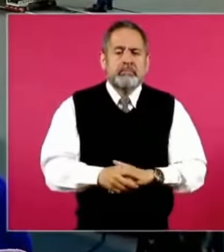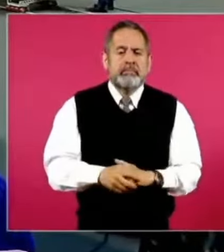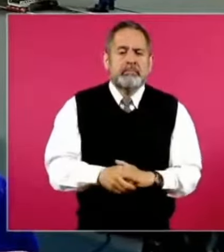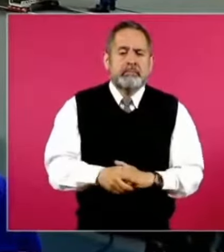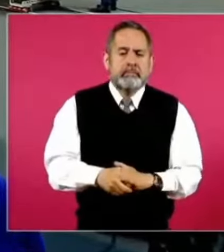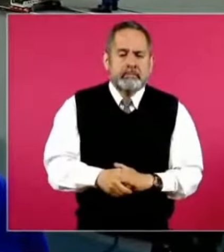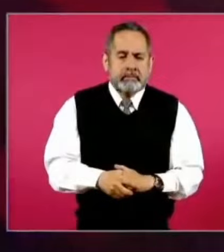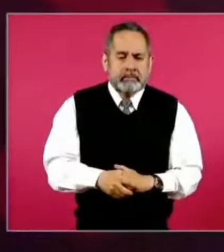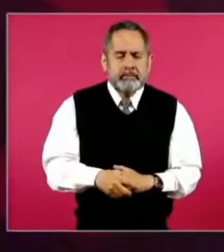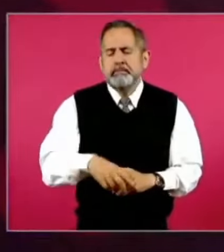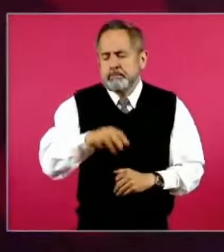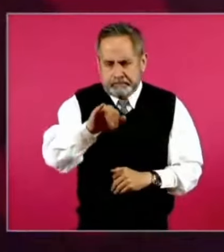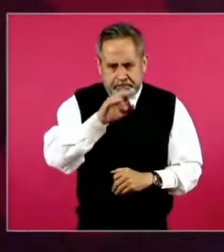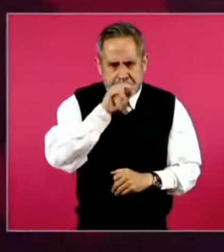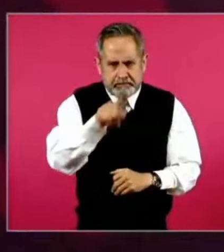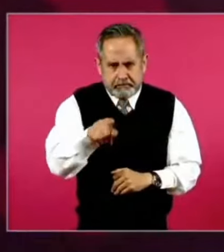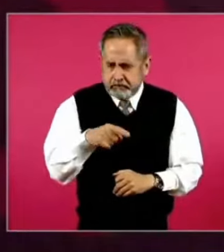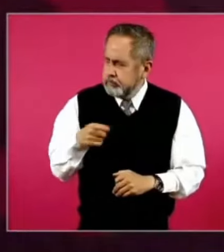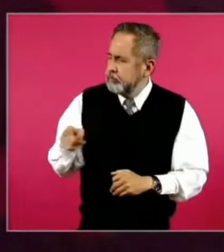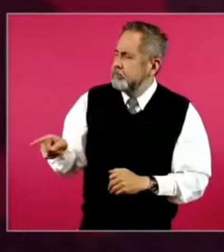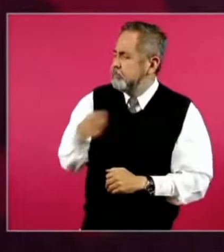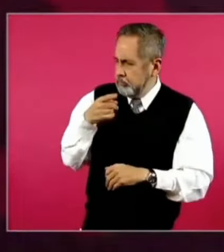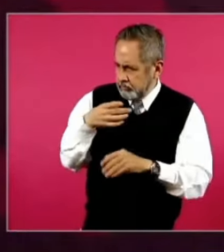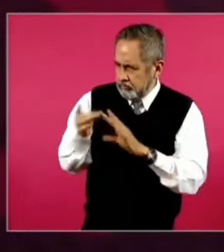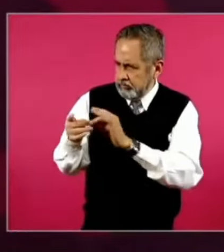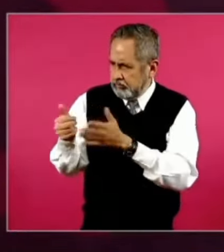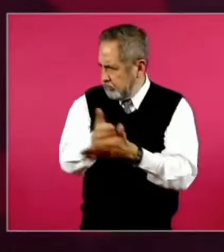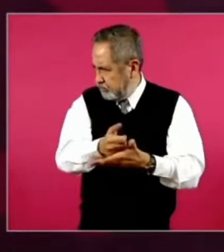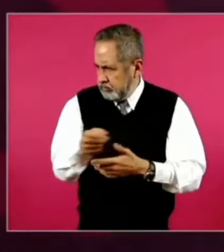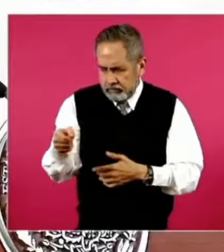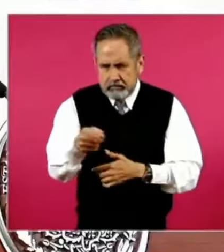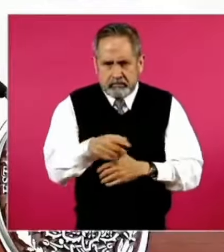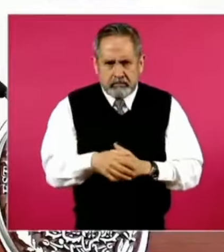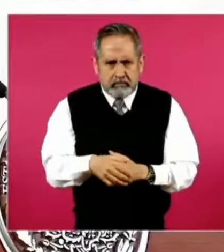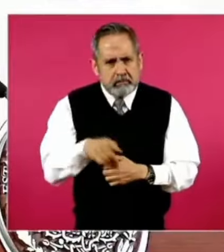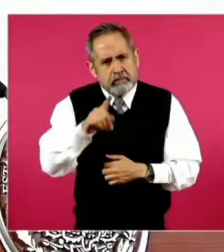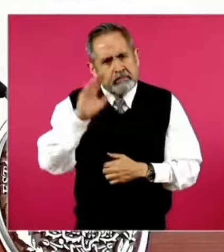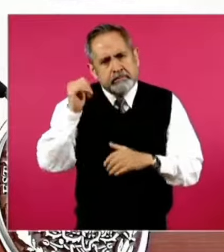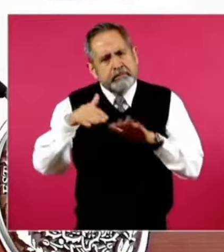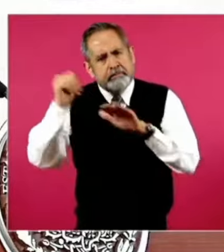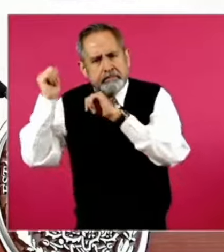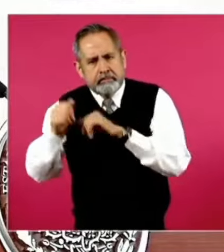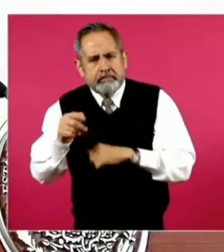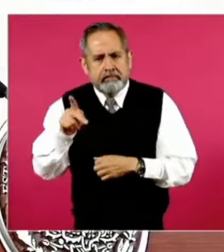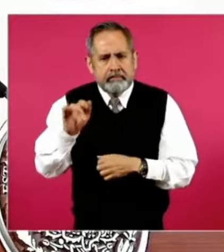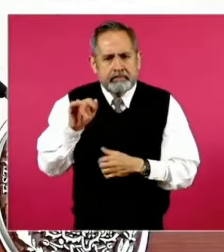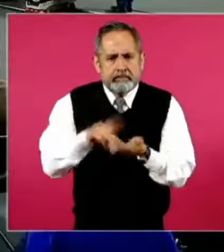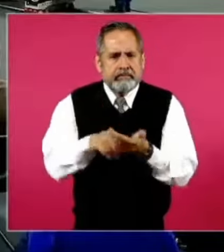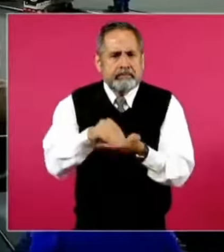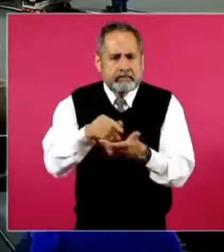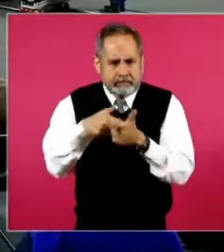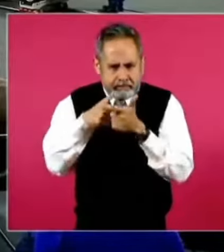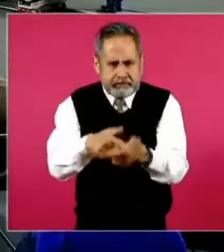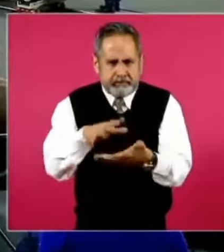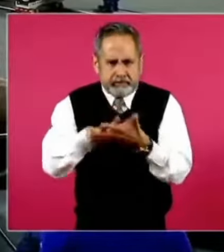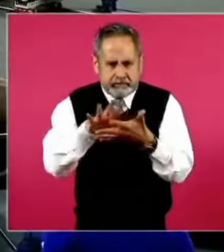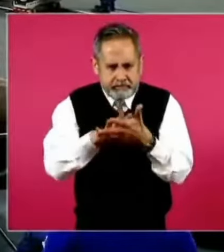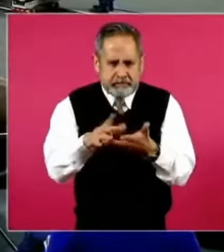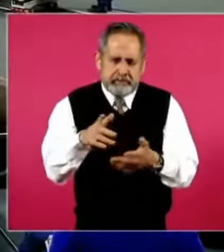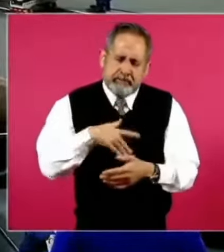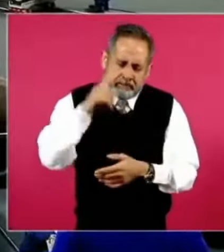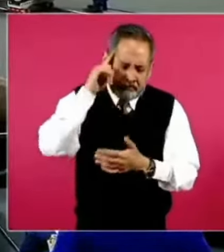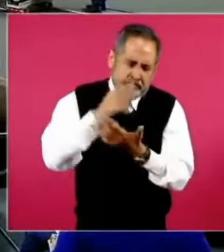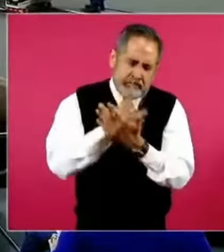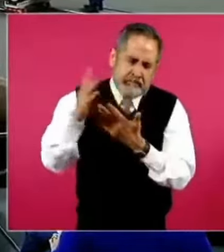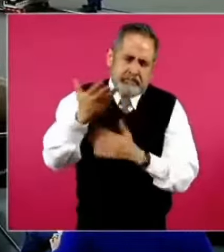van a ayudar, van a ayudar. Usted ya se va y Kenia sigue presa. Nos parece un